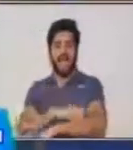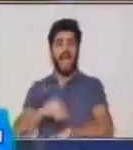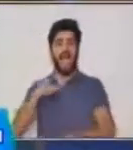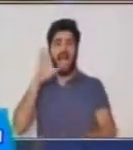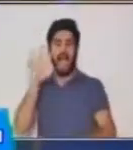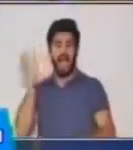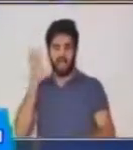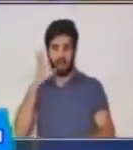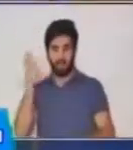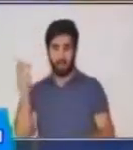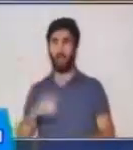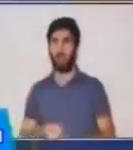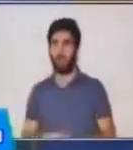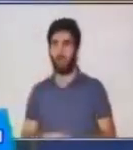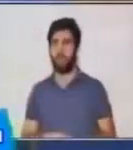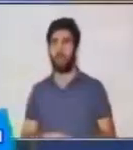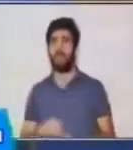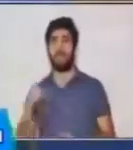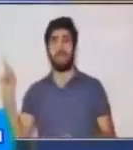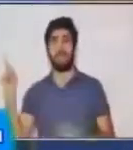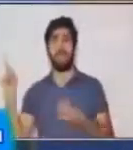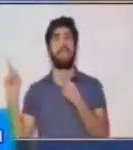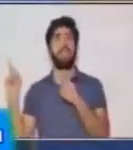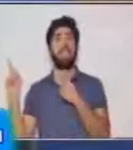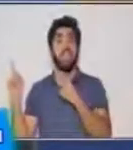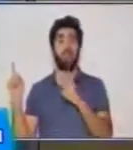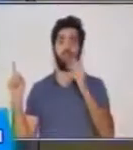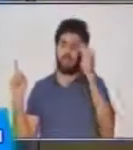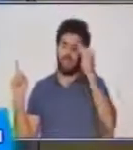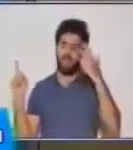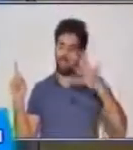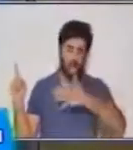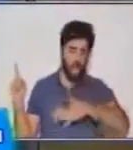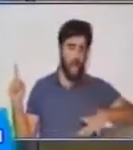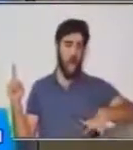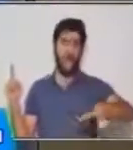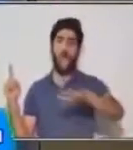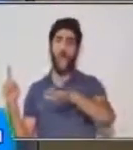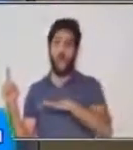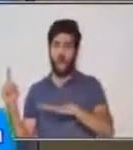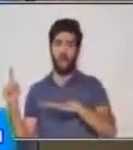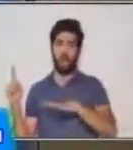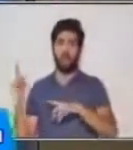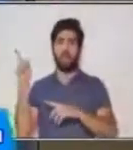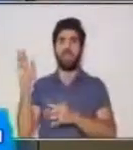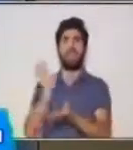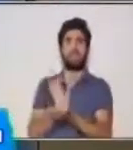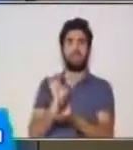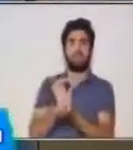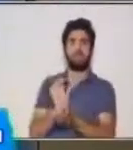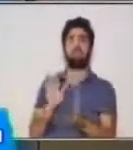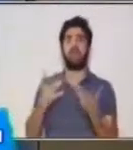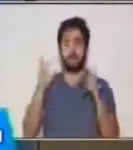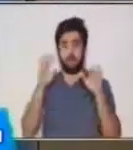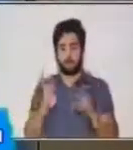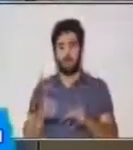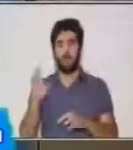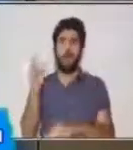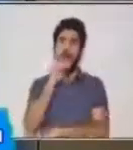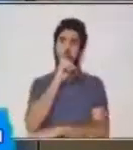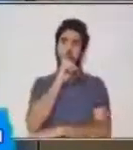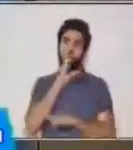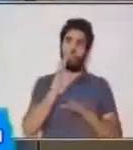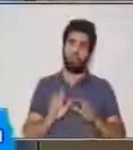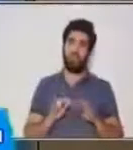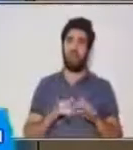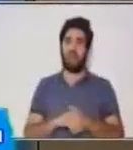atiende cuando le hablan. Le gusta enterarse de todo lo que le cuentan. Espera que la persona que habla se calle y